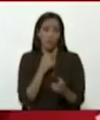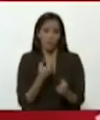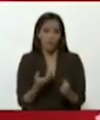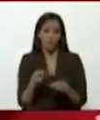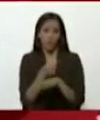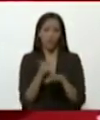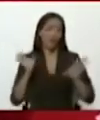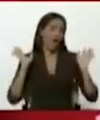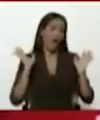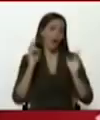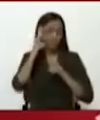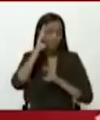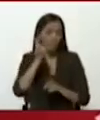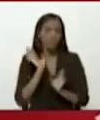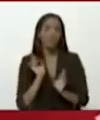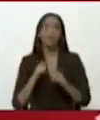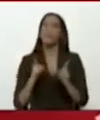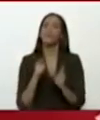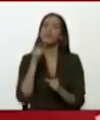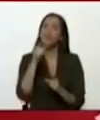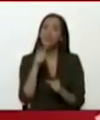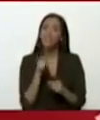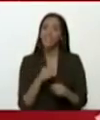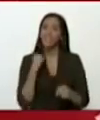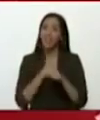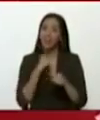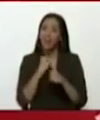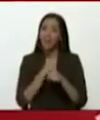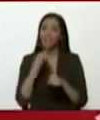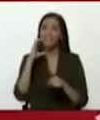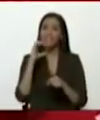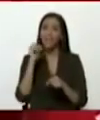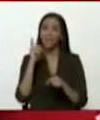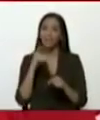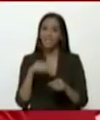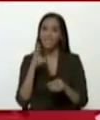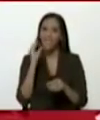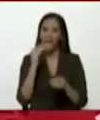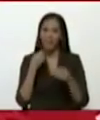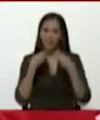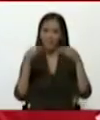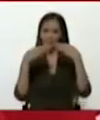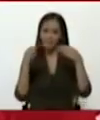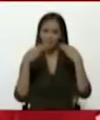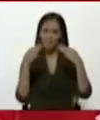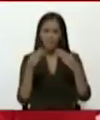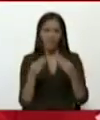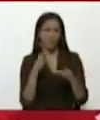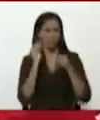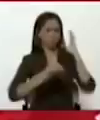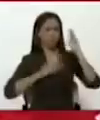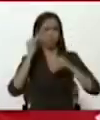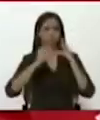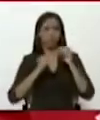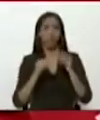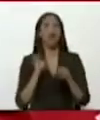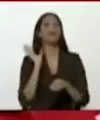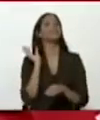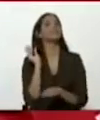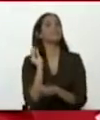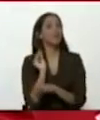Pero si usted es funcionario de un cuerpo policial y habla las barbaridades, publica las barbaridades que publican estos señores, hay que tenerle